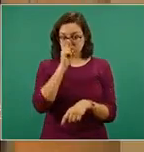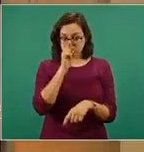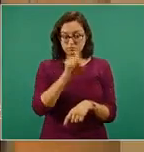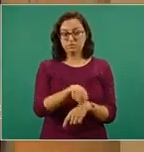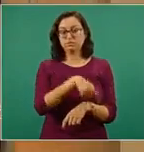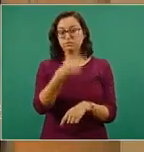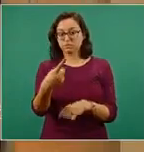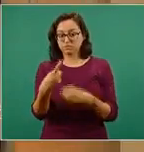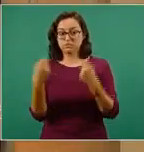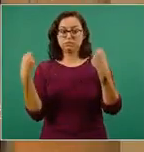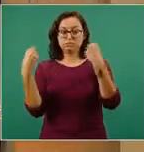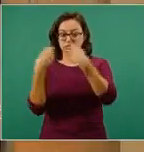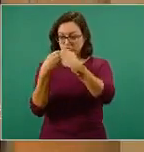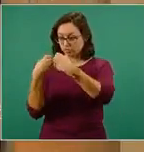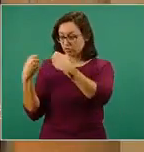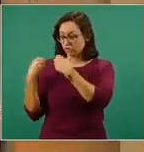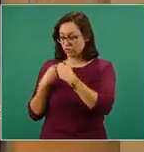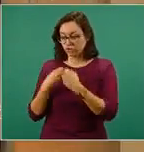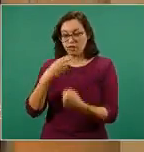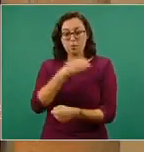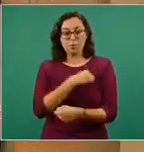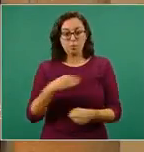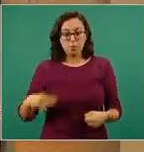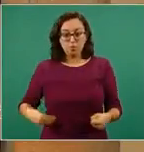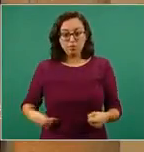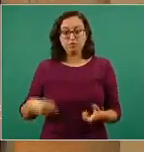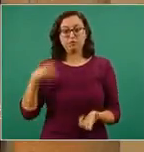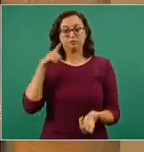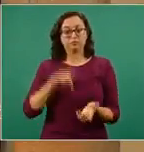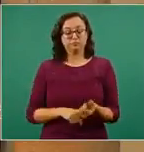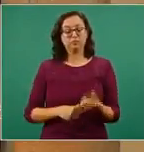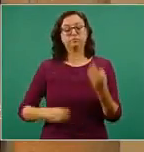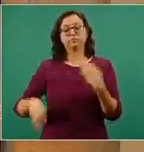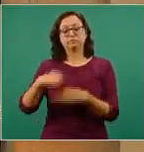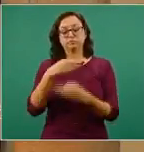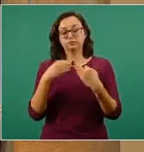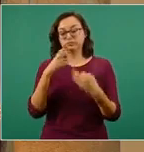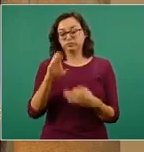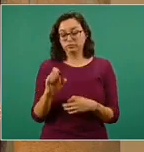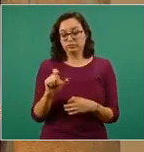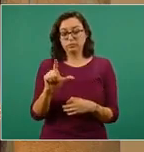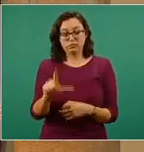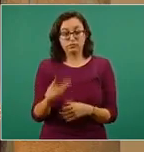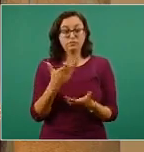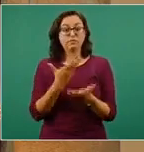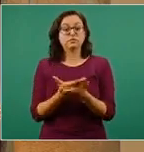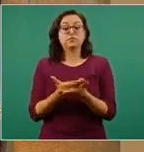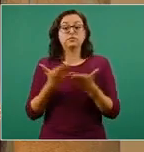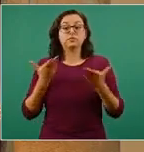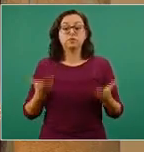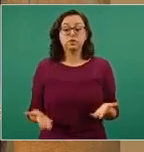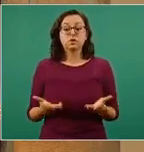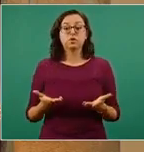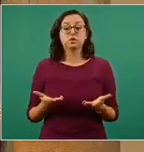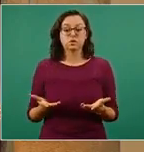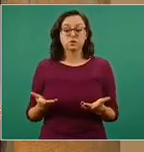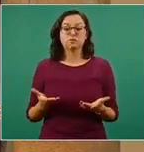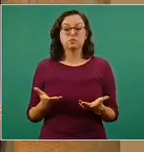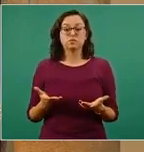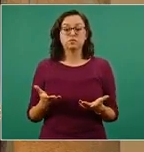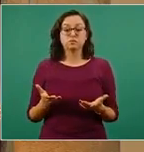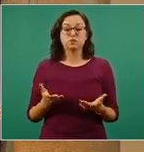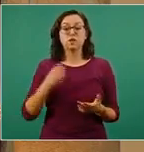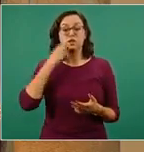filtros fronterizos, los municipales, los domiciliarios, y ahora estamos llevando a cabo toda la operatividad de los